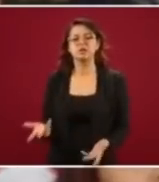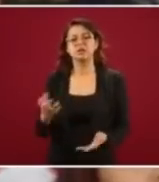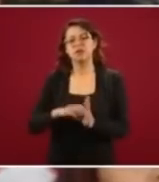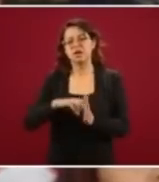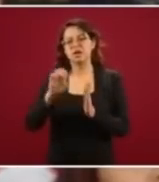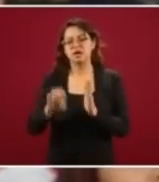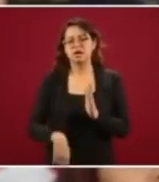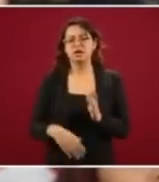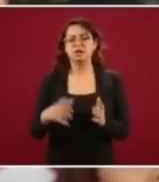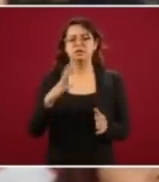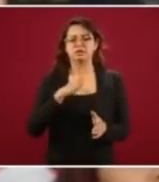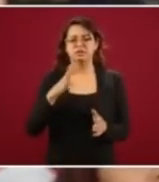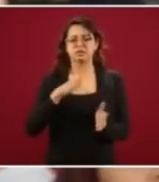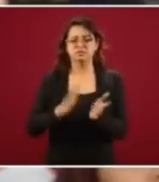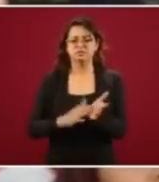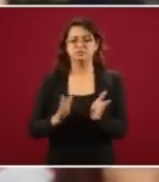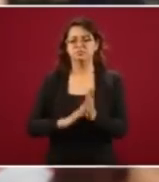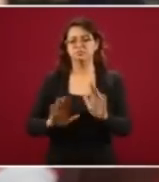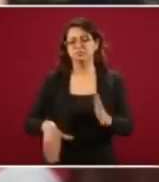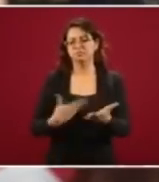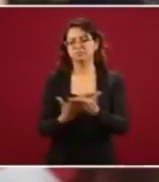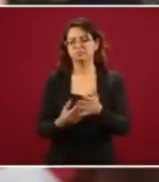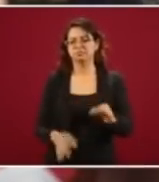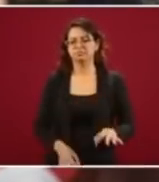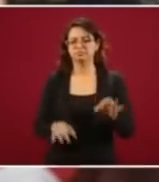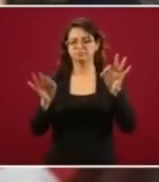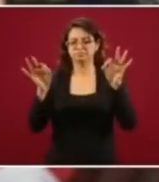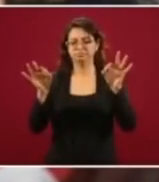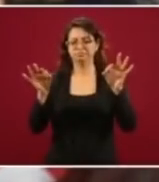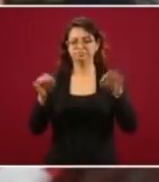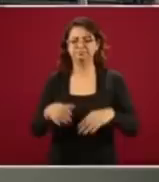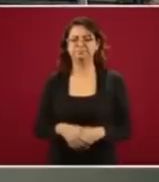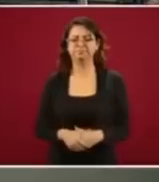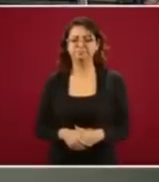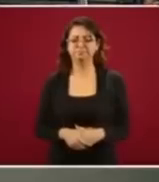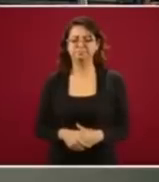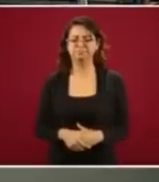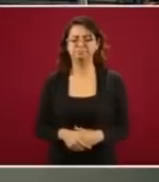un ejemplo y aquí traigo unos documentos o un documento